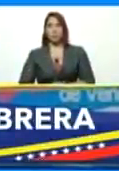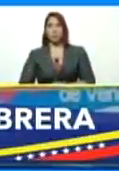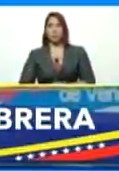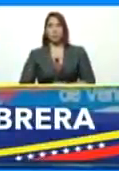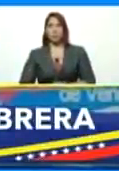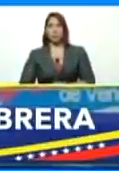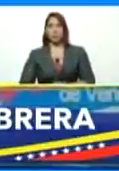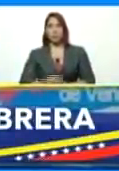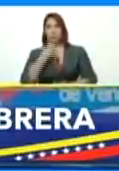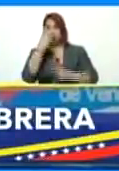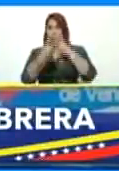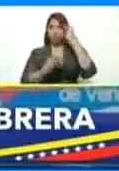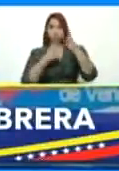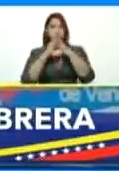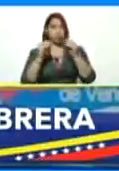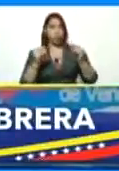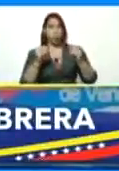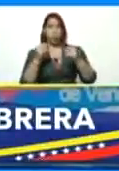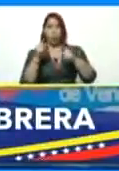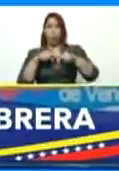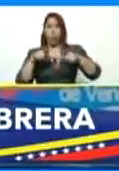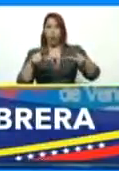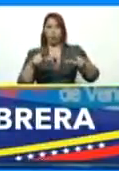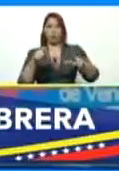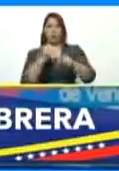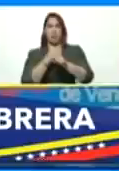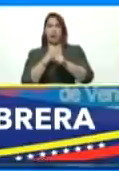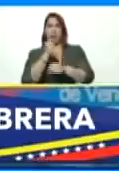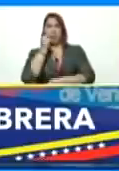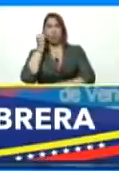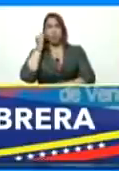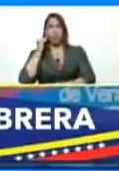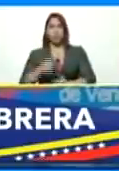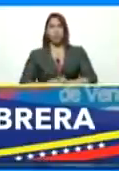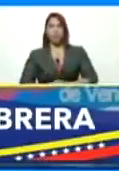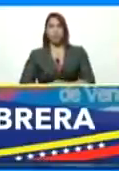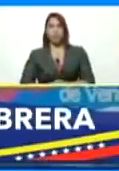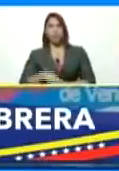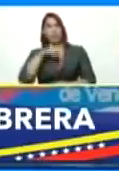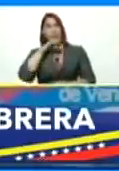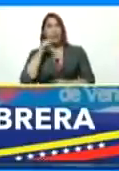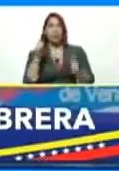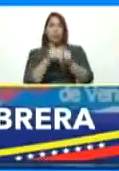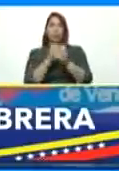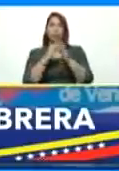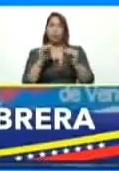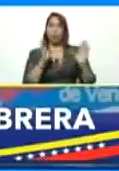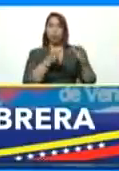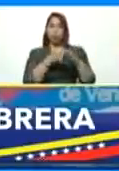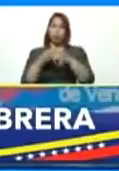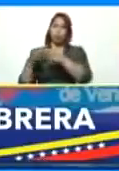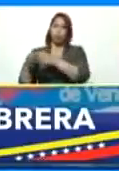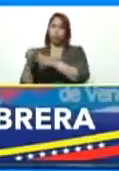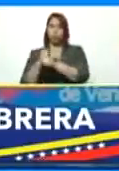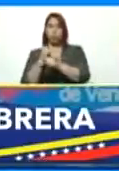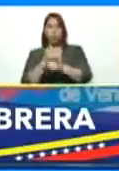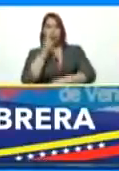visitar todas las áreas de trabajo a hablar con todos los grupos